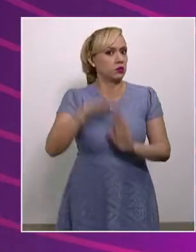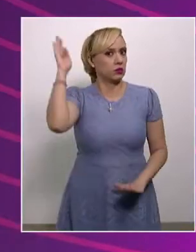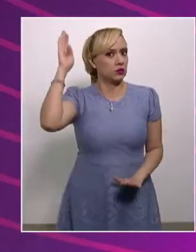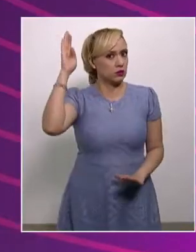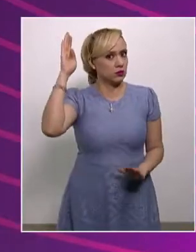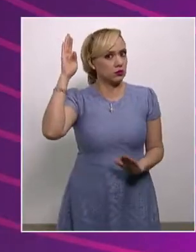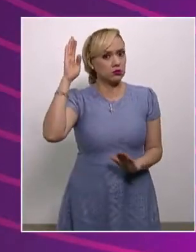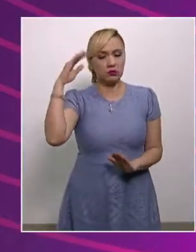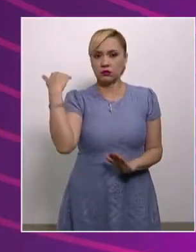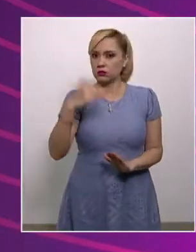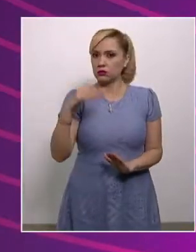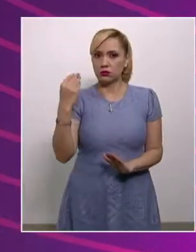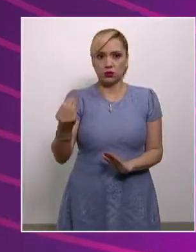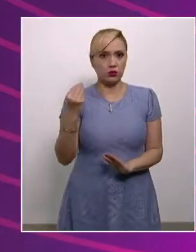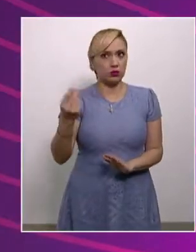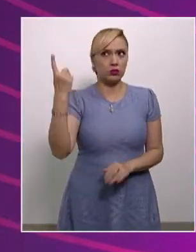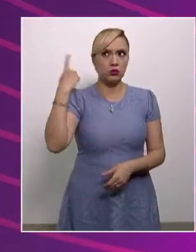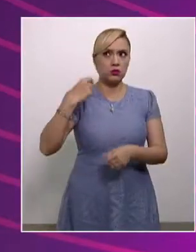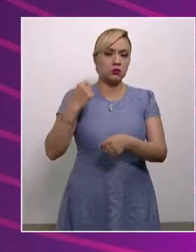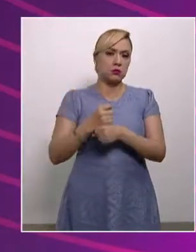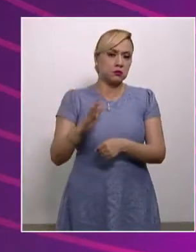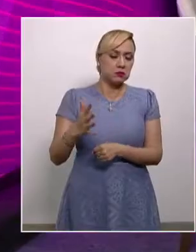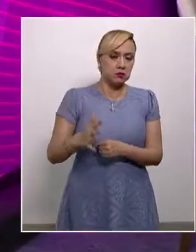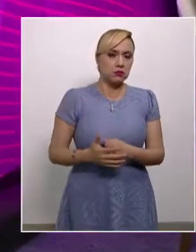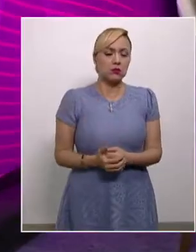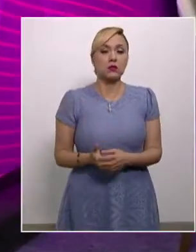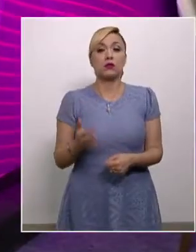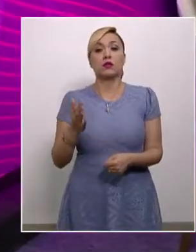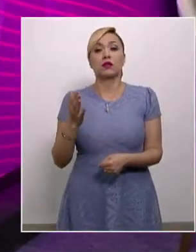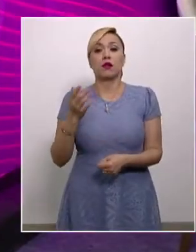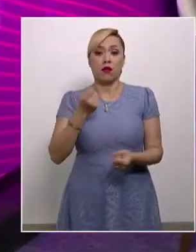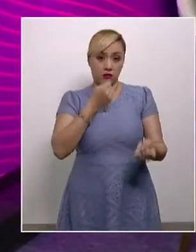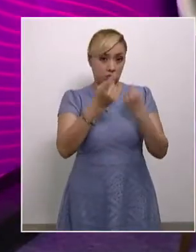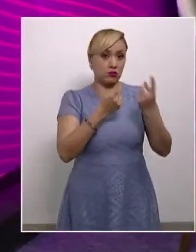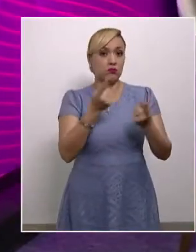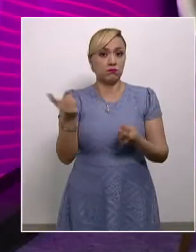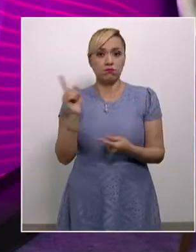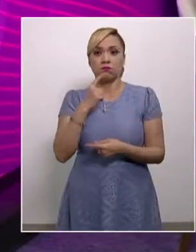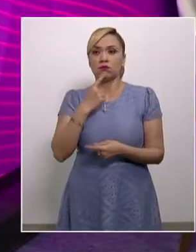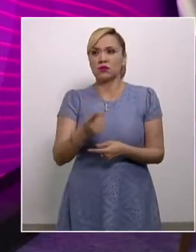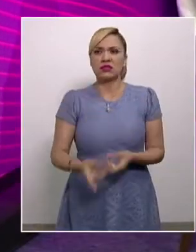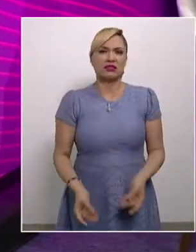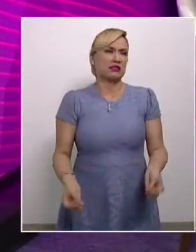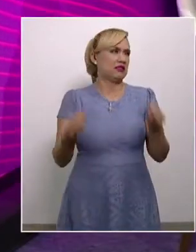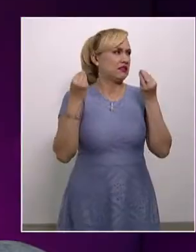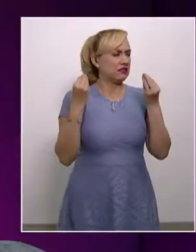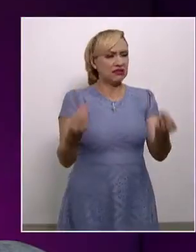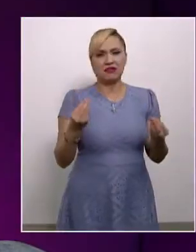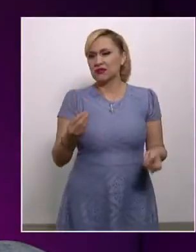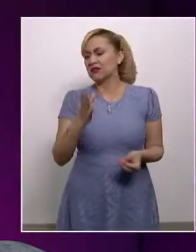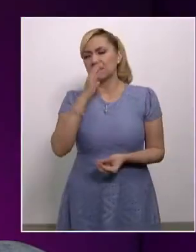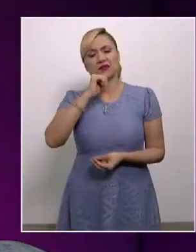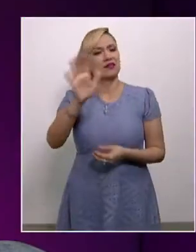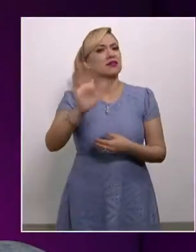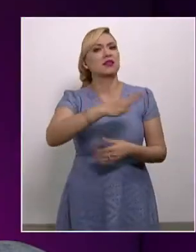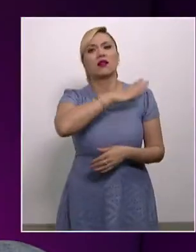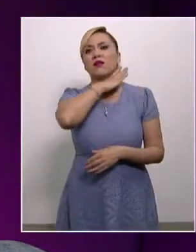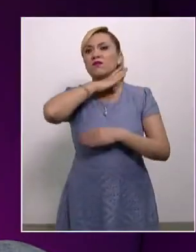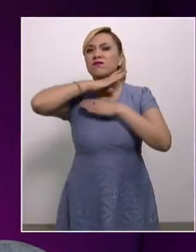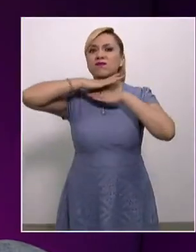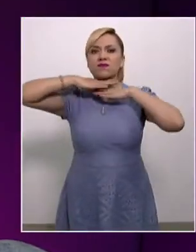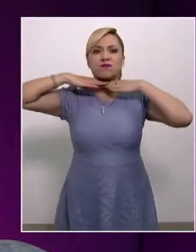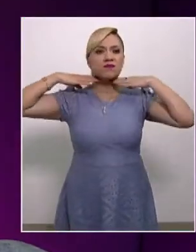¿no? La cifra del año pasado. Y habrá quien pueda decir, son muchísimos, no podemos, y de